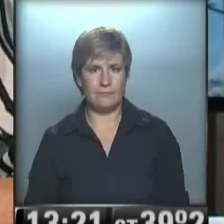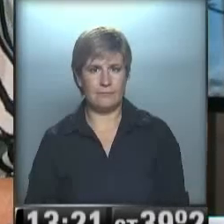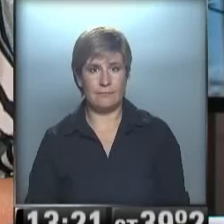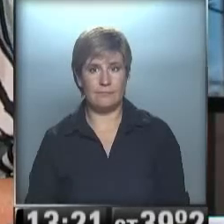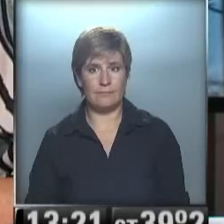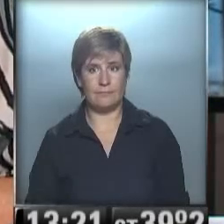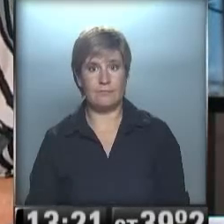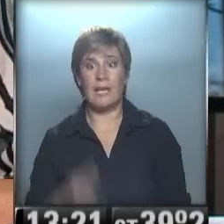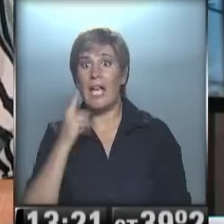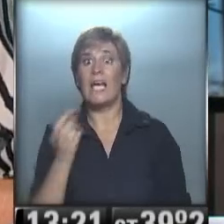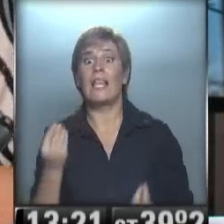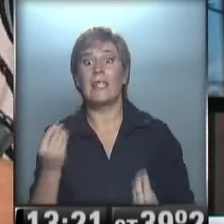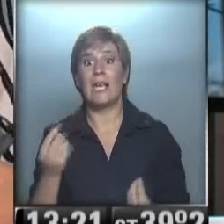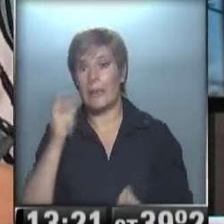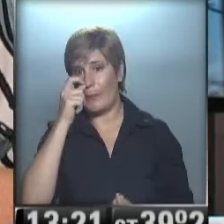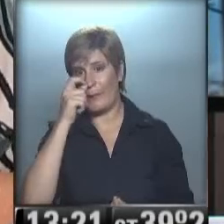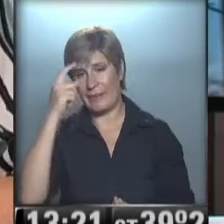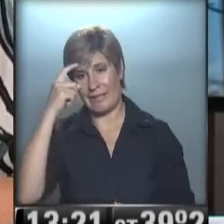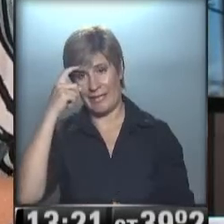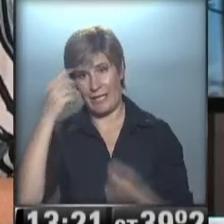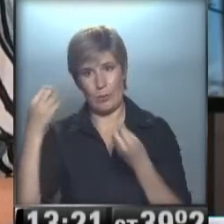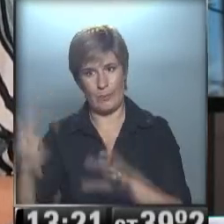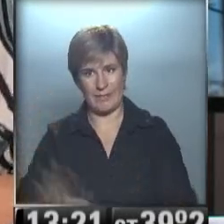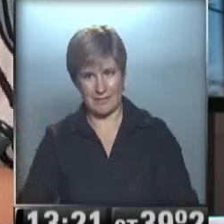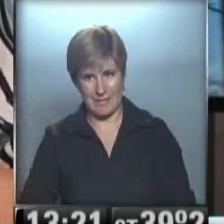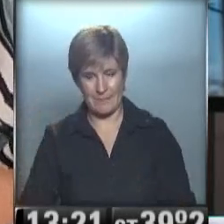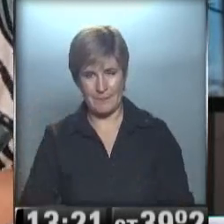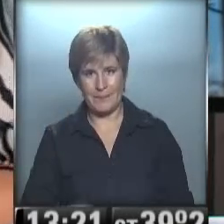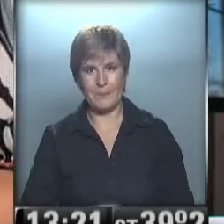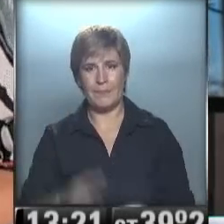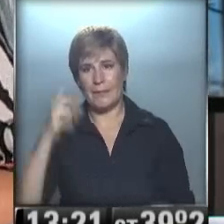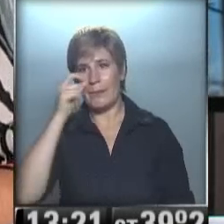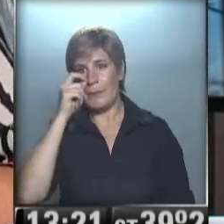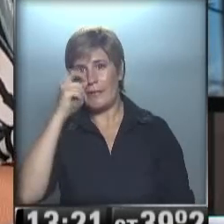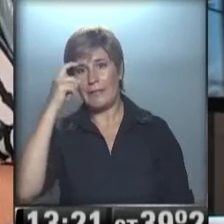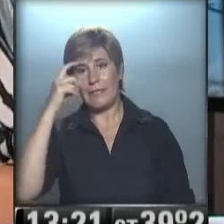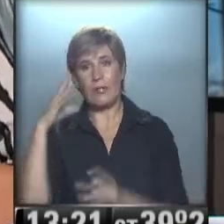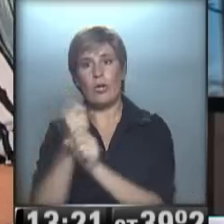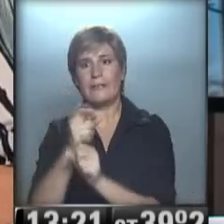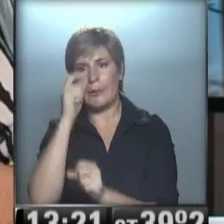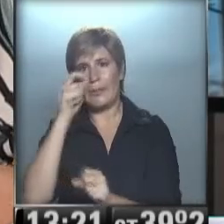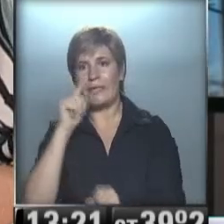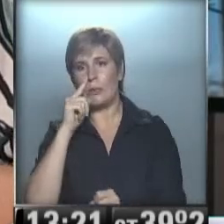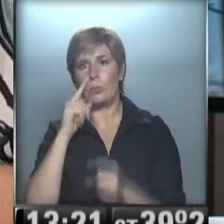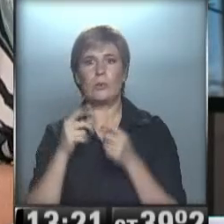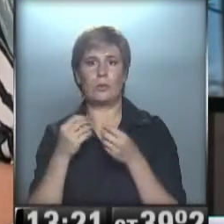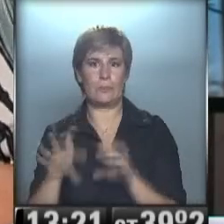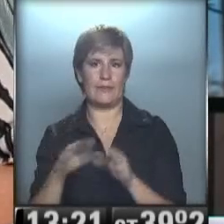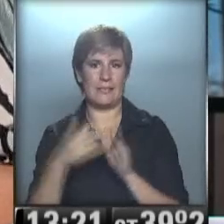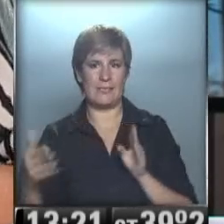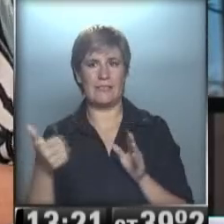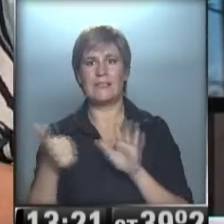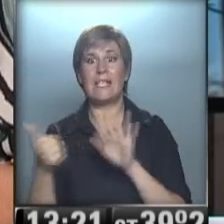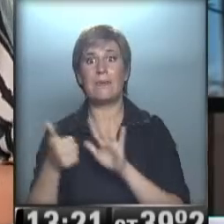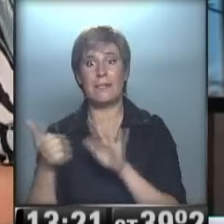El día clave es entonces el 20 de enero, la semana que viene, empieza del 20 de enero al 20 de julio, estos 6 meses en donde se va a probar